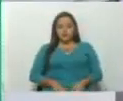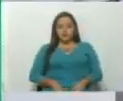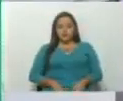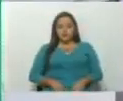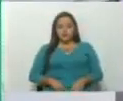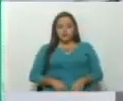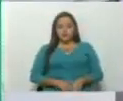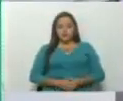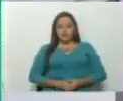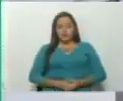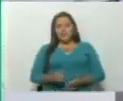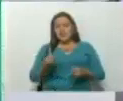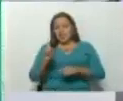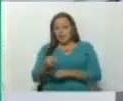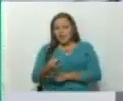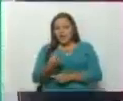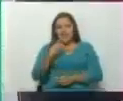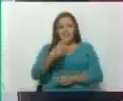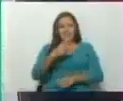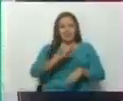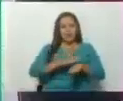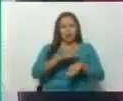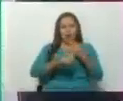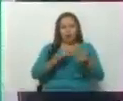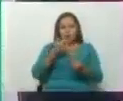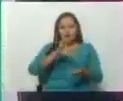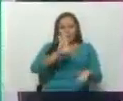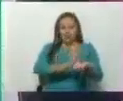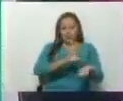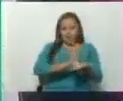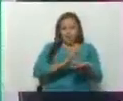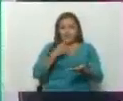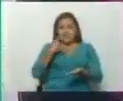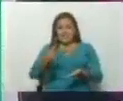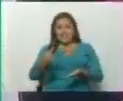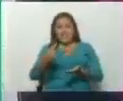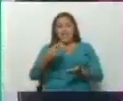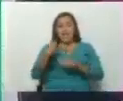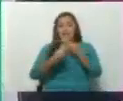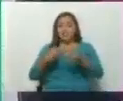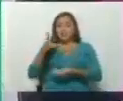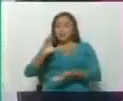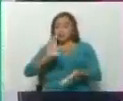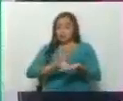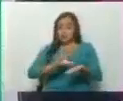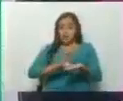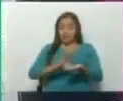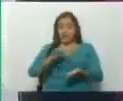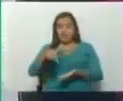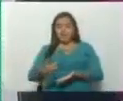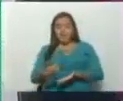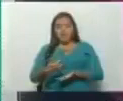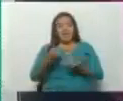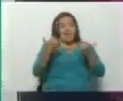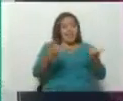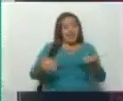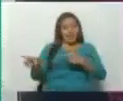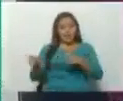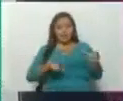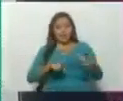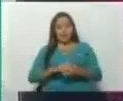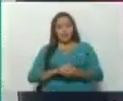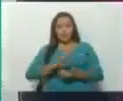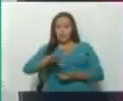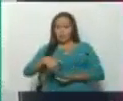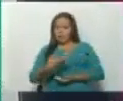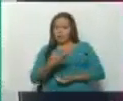las ciudades que tenemos, porque no solo plantea la constitución de nuevas ciudades, sino que también las que existen, bueno, puedan